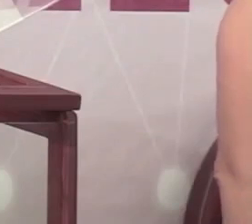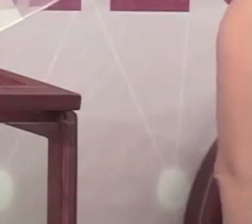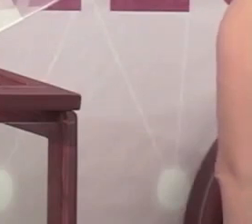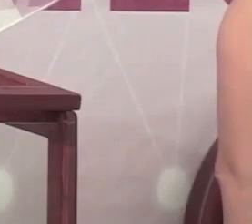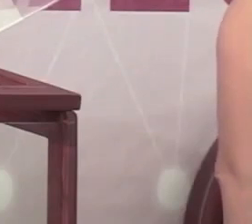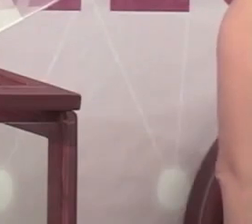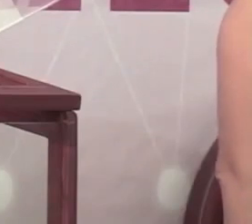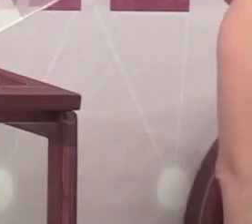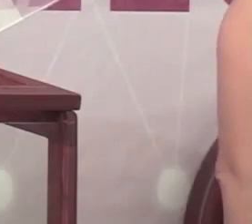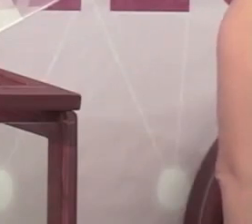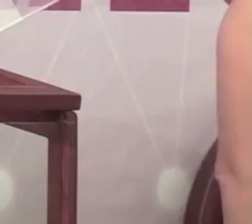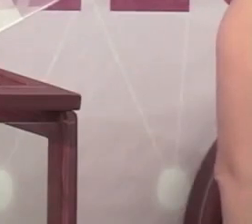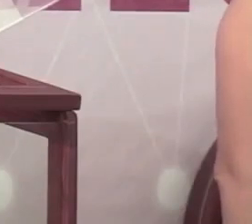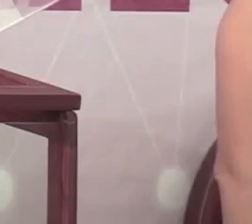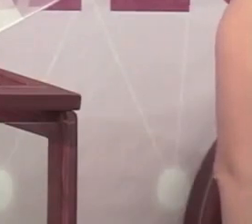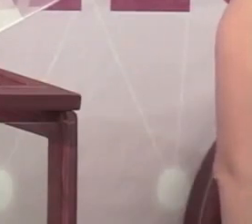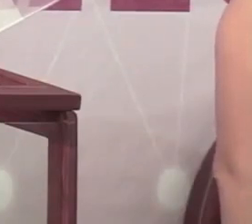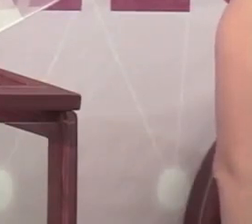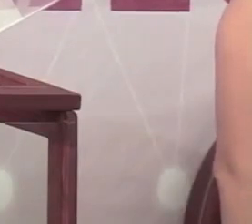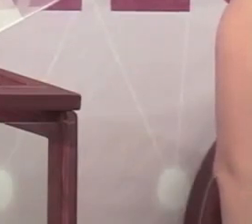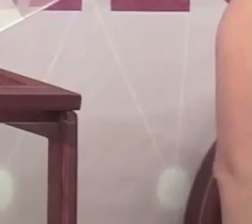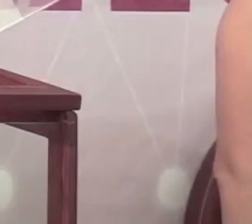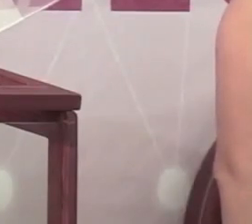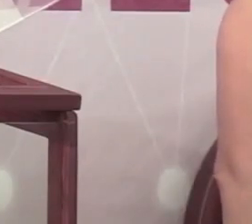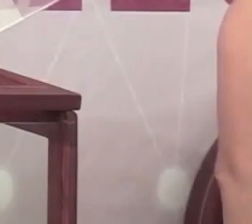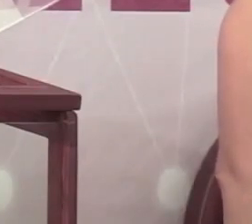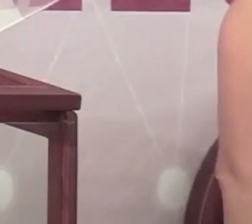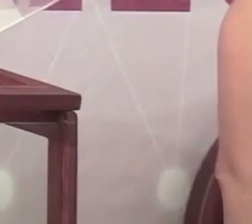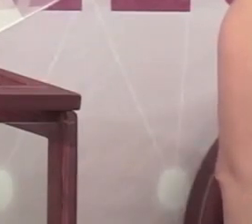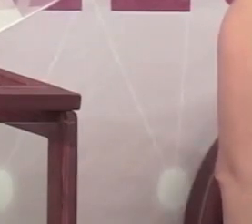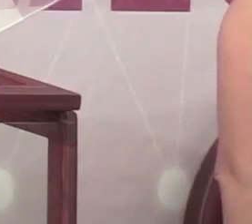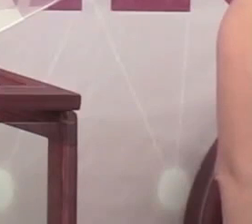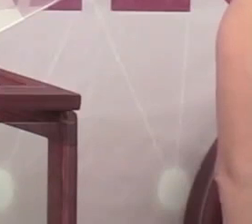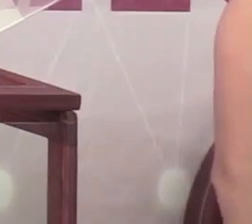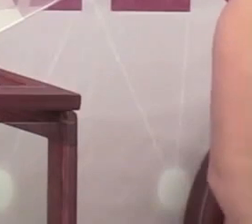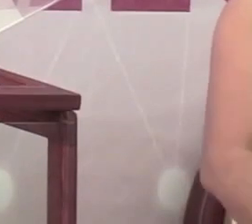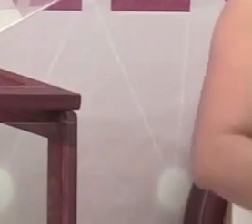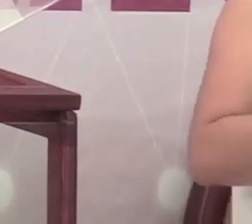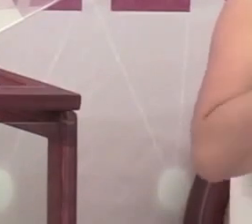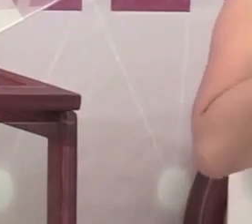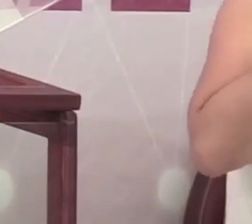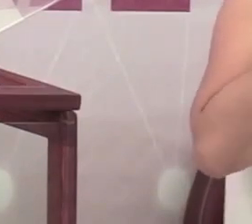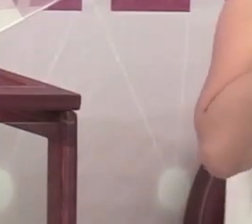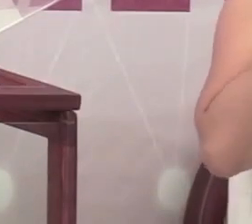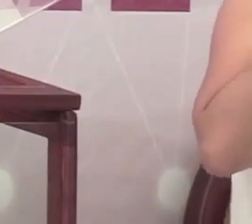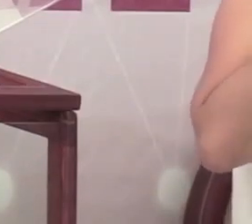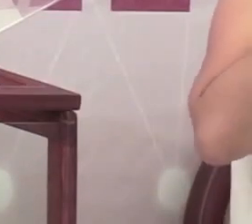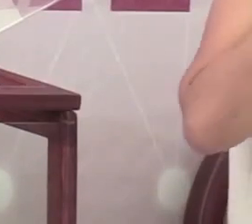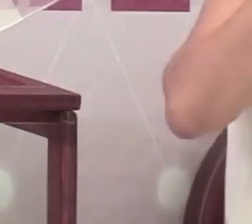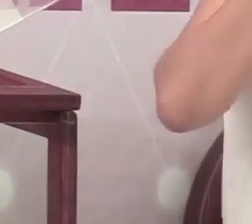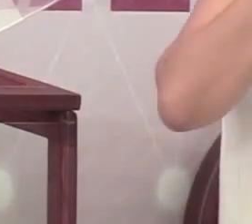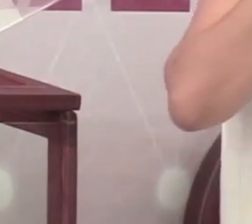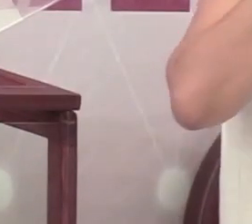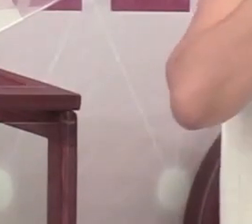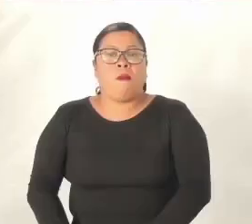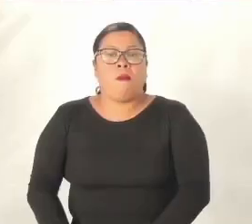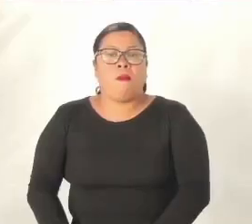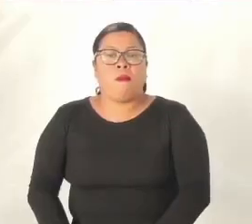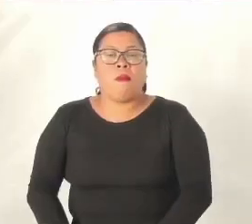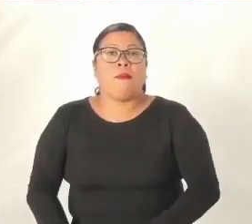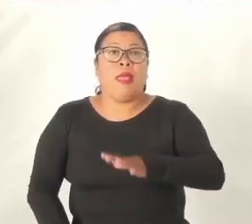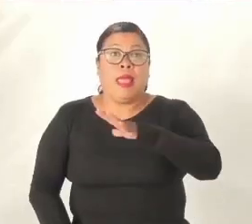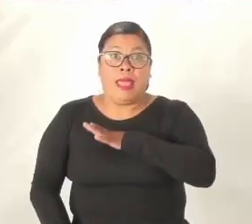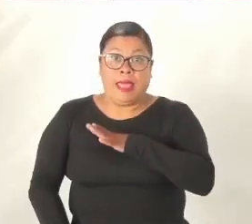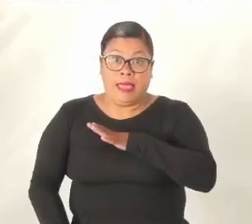al 85% cabe señalar que en este sexenio se han registrado más de 240